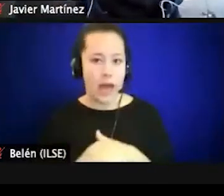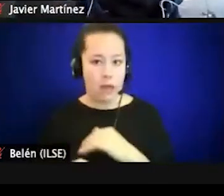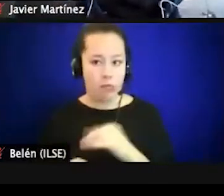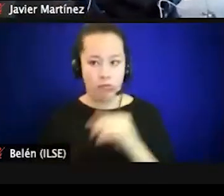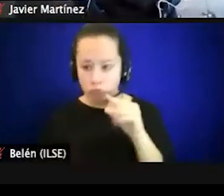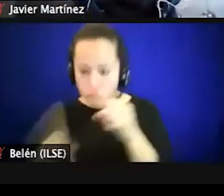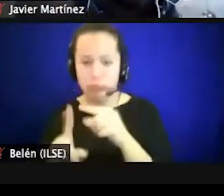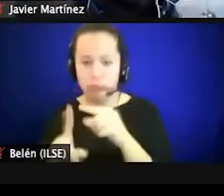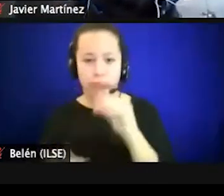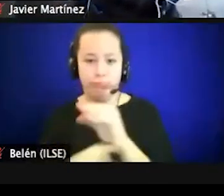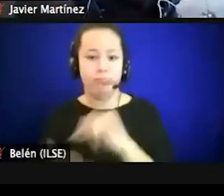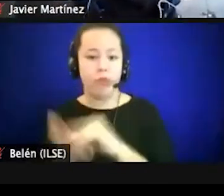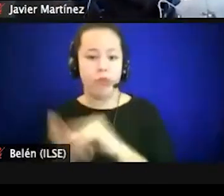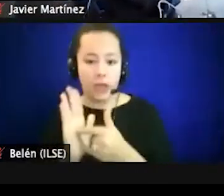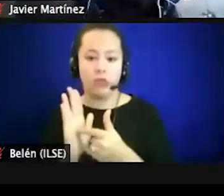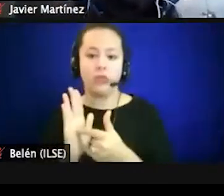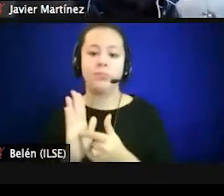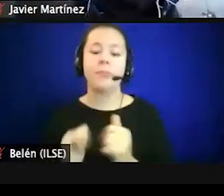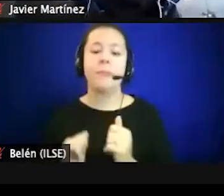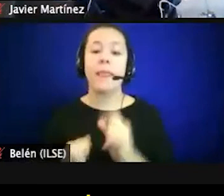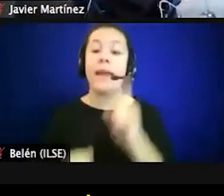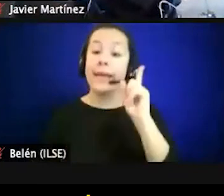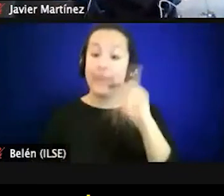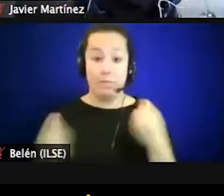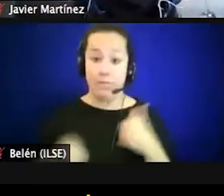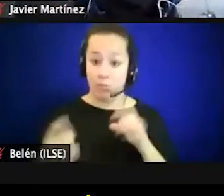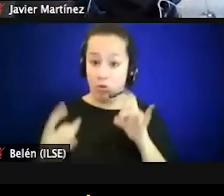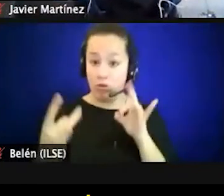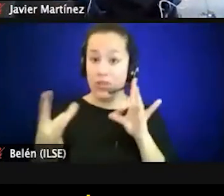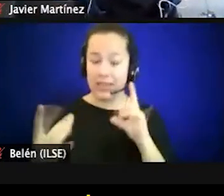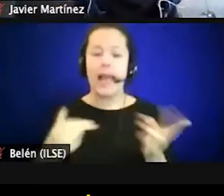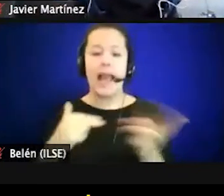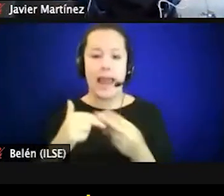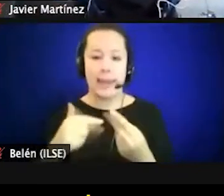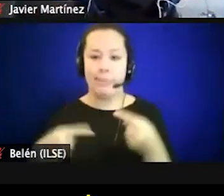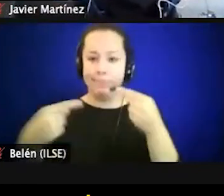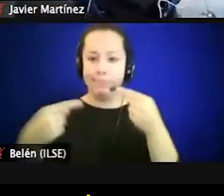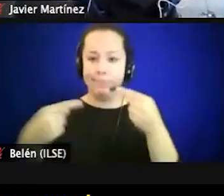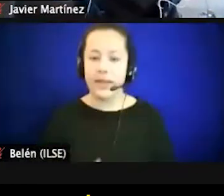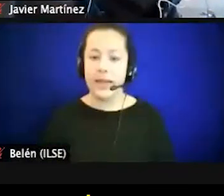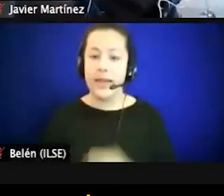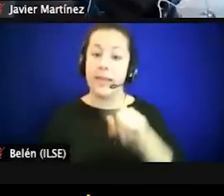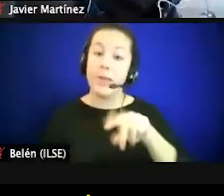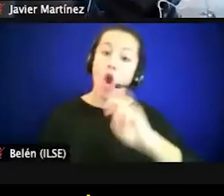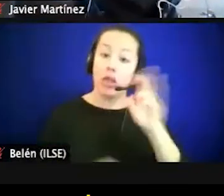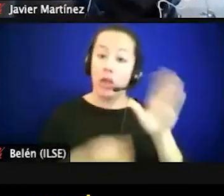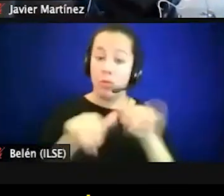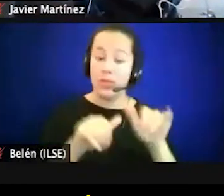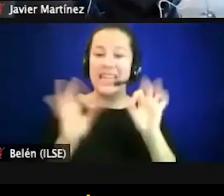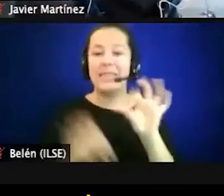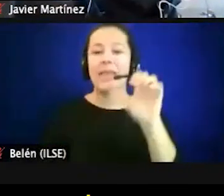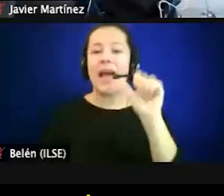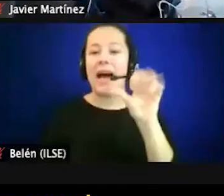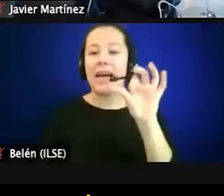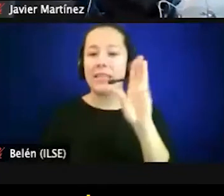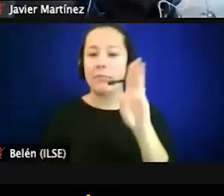También os dejaremos el enlace en el chat. Y por otro lado tenemos otra convocatoria, que es la convocatoria Espacia, en la cual